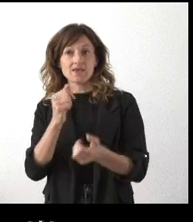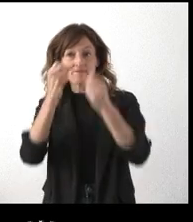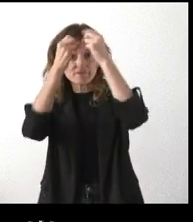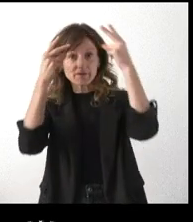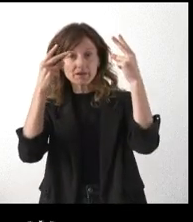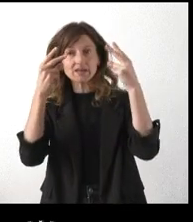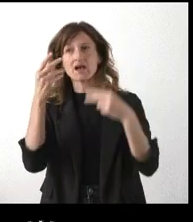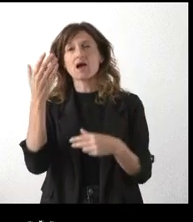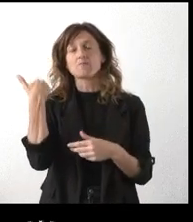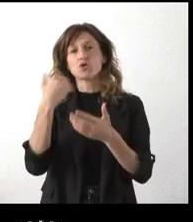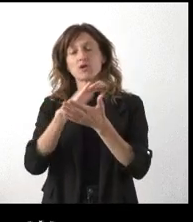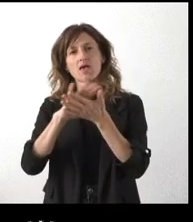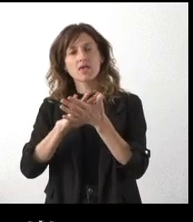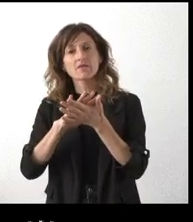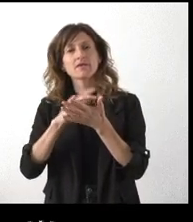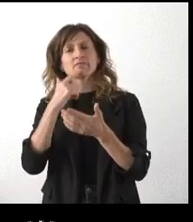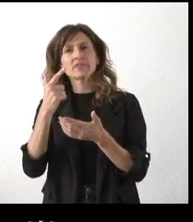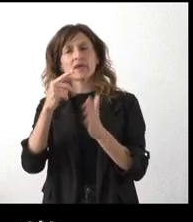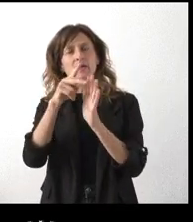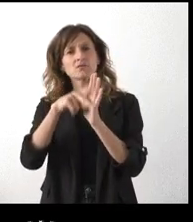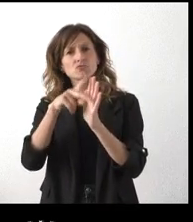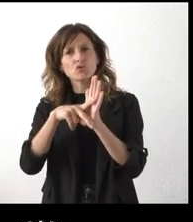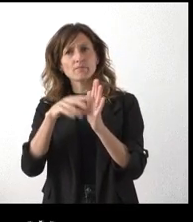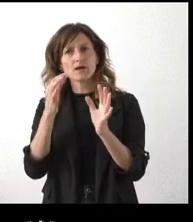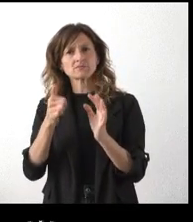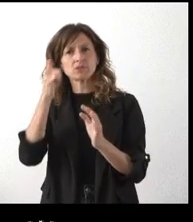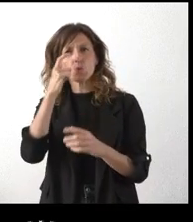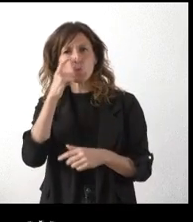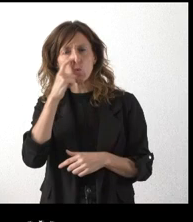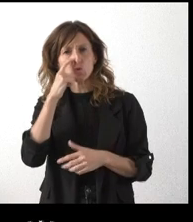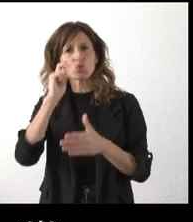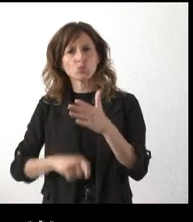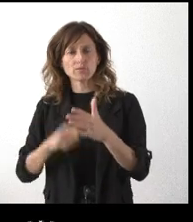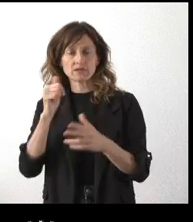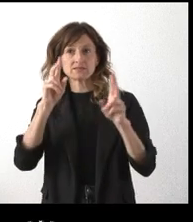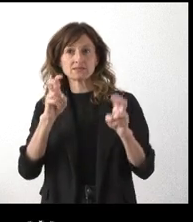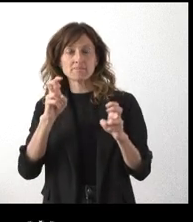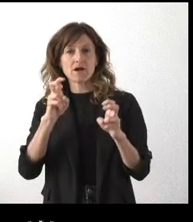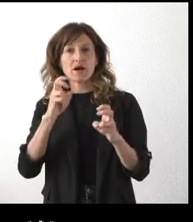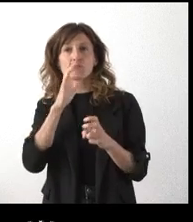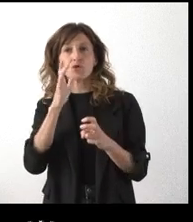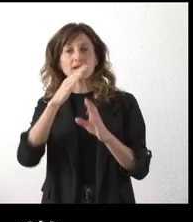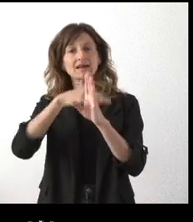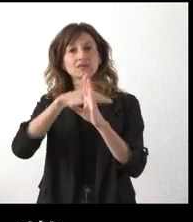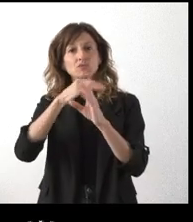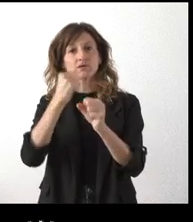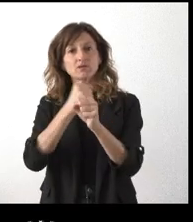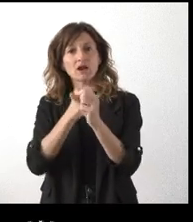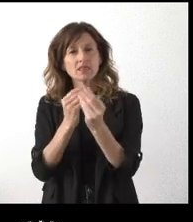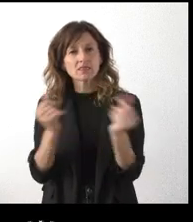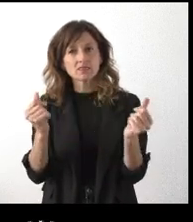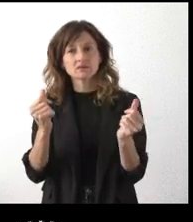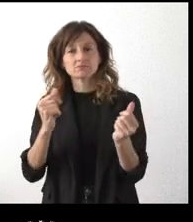unas semanas anuncian medidas más contundentes en junio en contra de la desaparición de su categoría laboral como tal